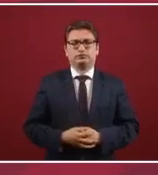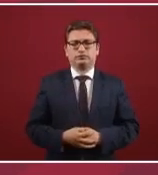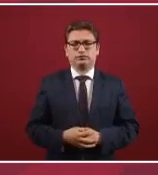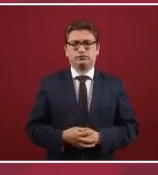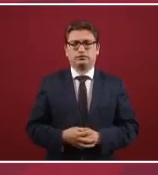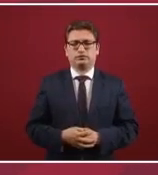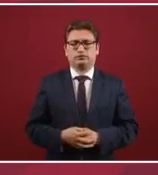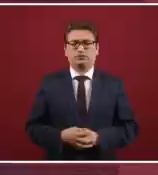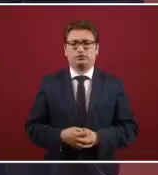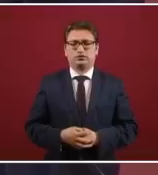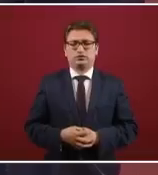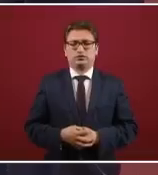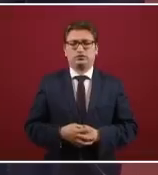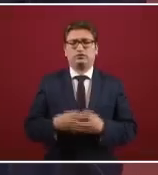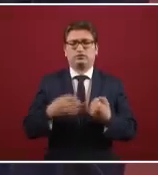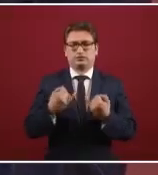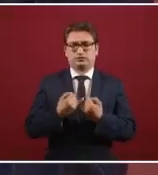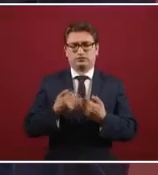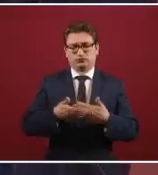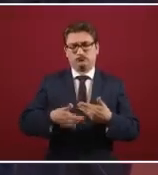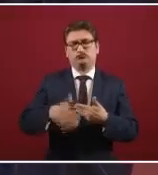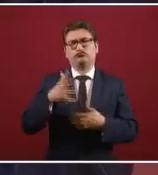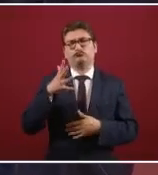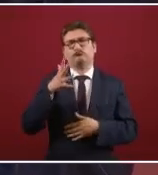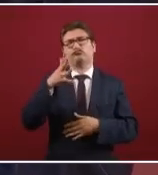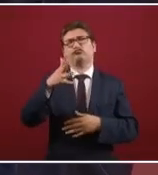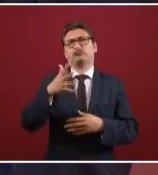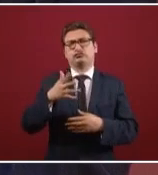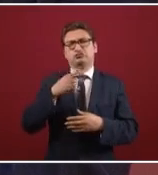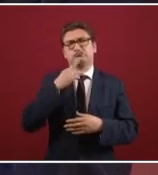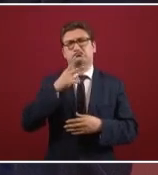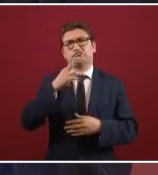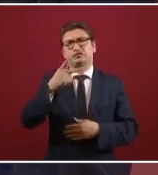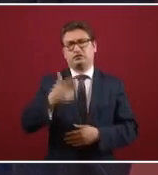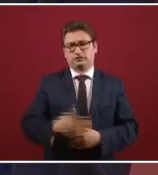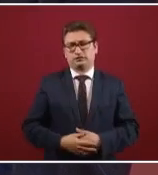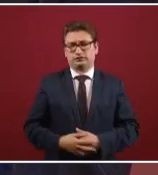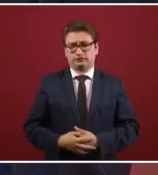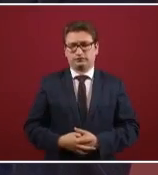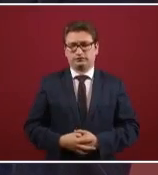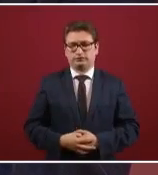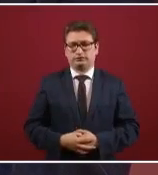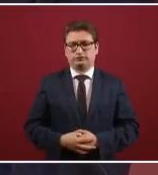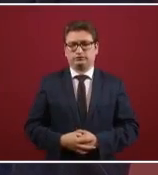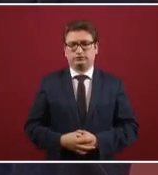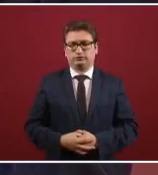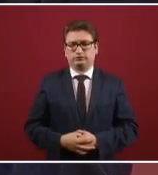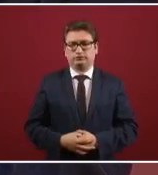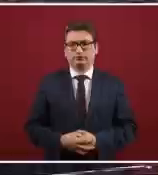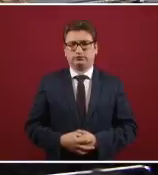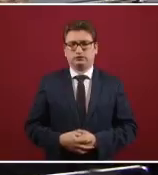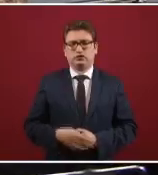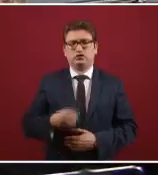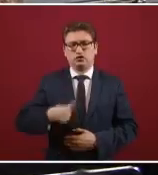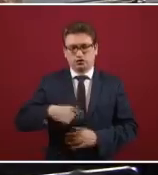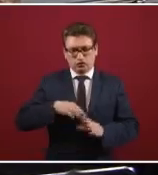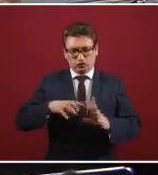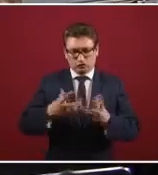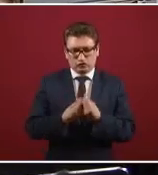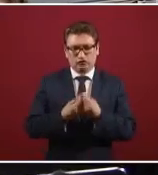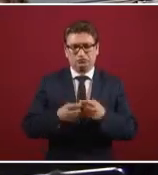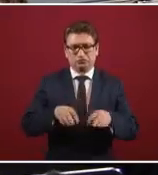y ver hacia adelante es decir acordar trabajar